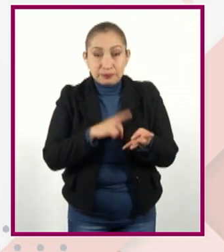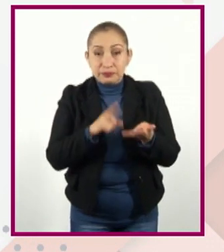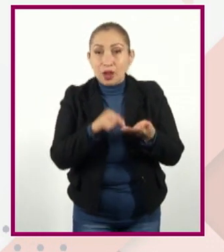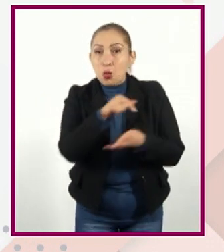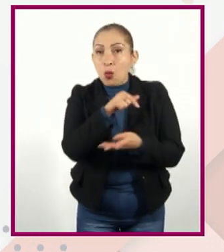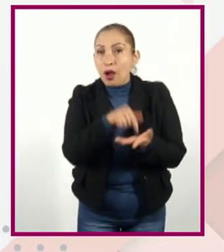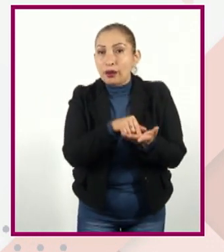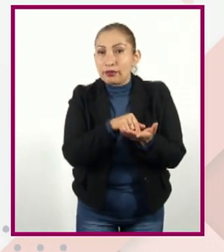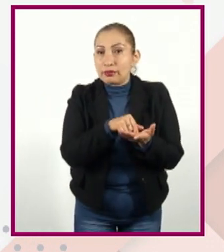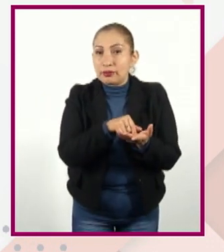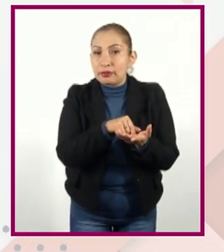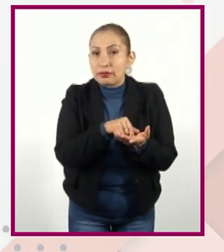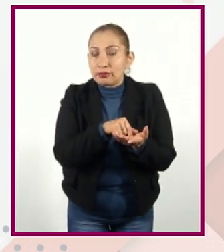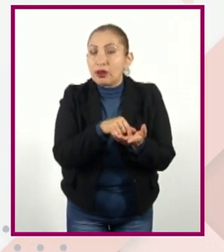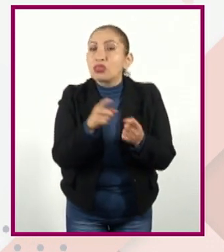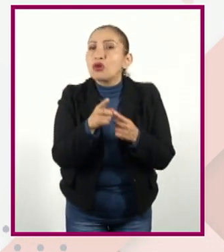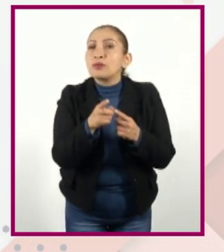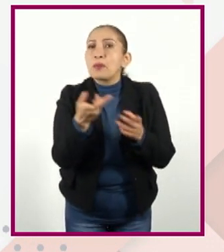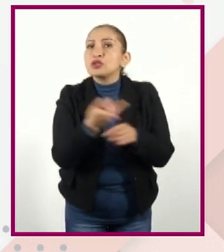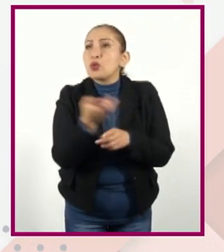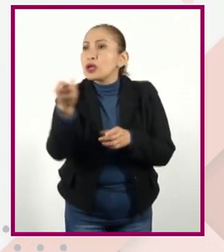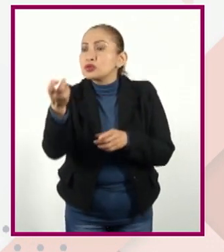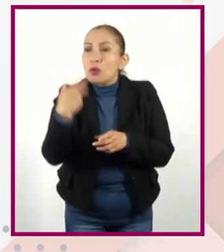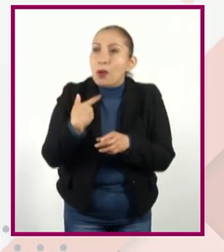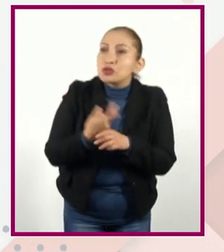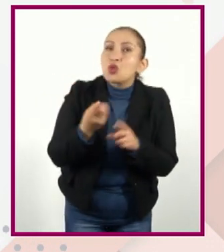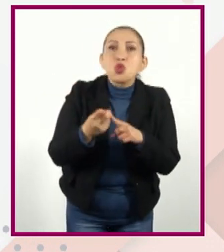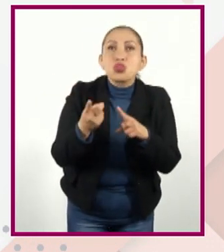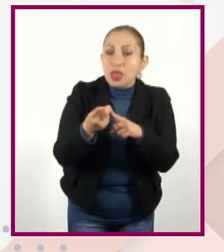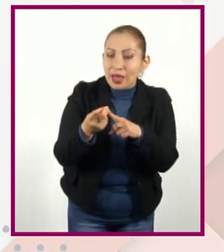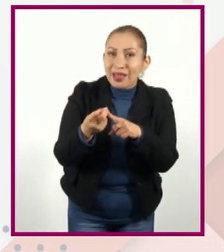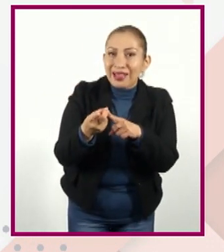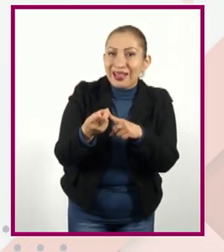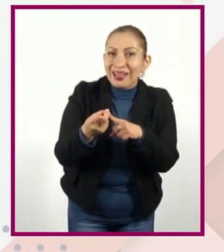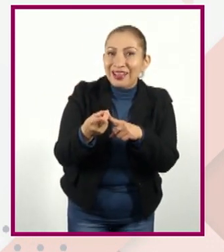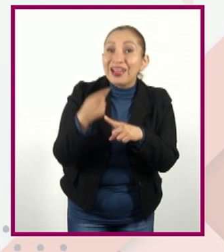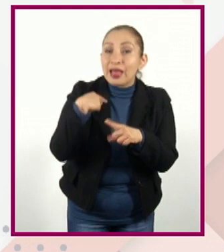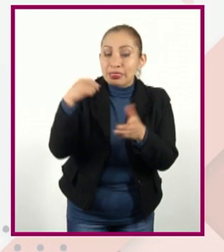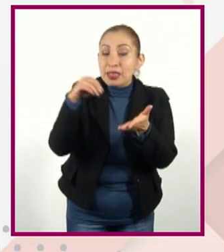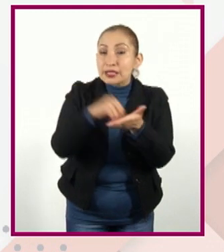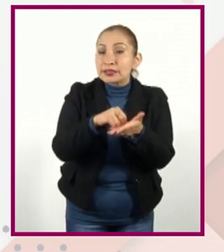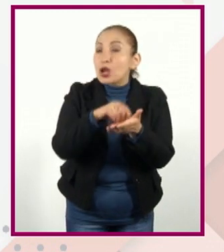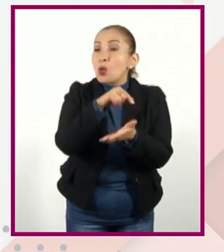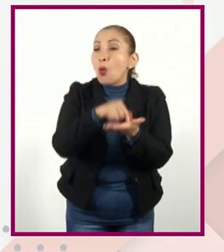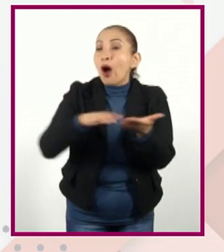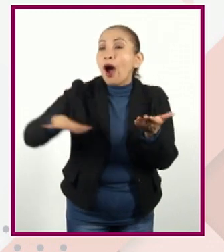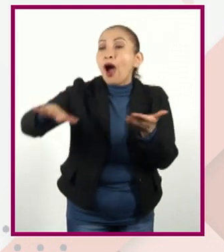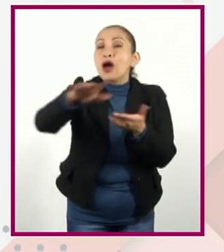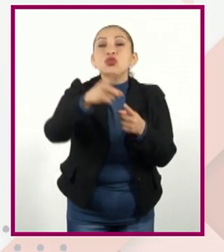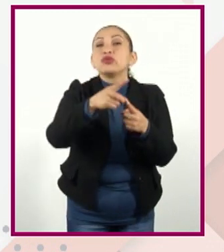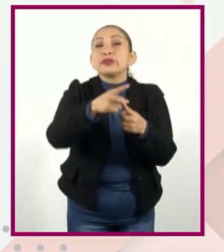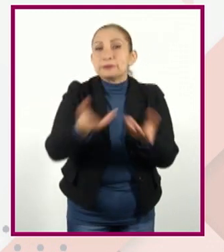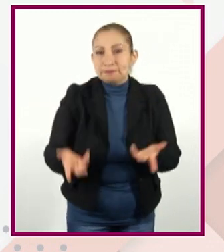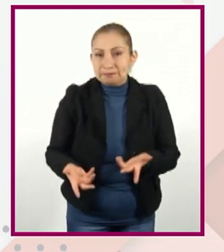lugar. ¿En dónde se llevó a cabo? Delimita o señala el lugar o espacio en el que ocurrieron los hechos.